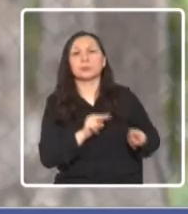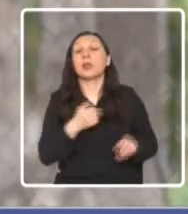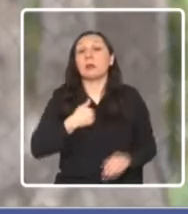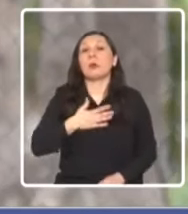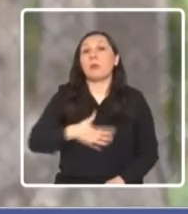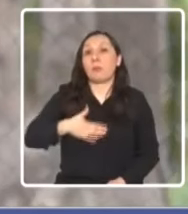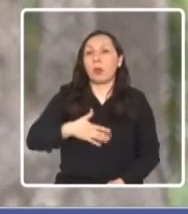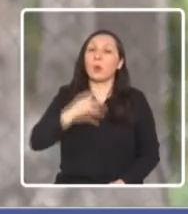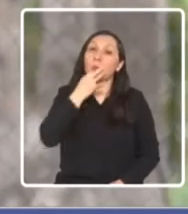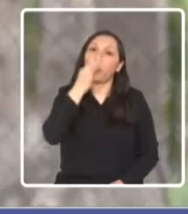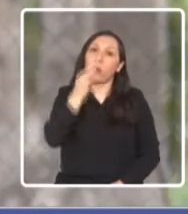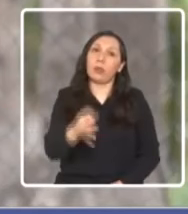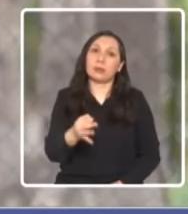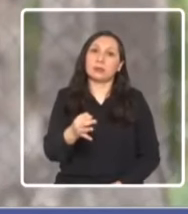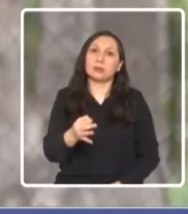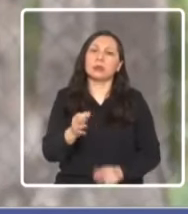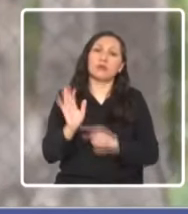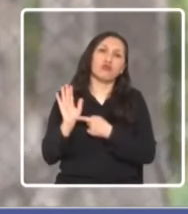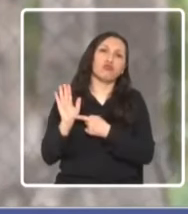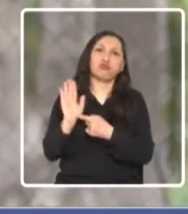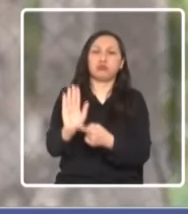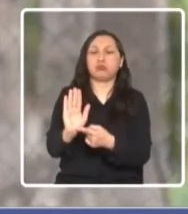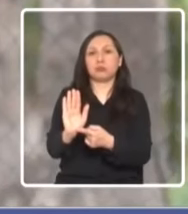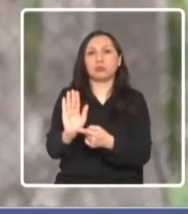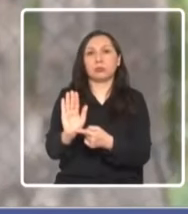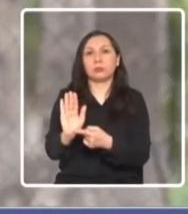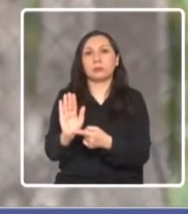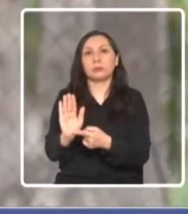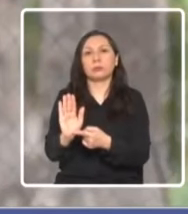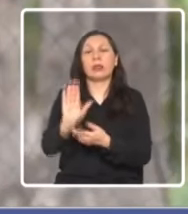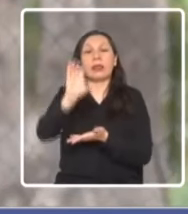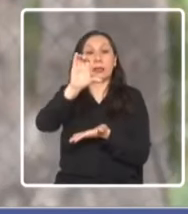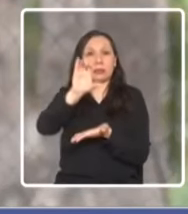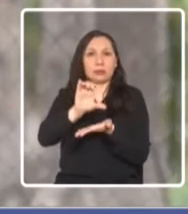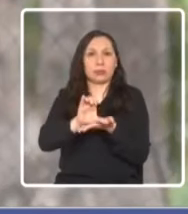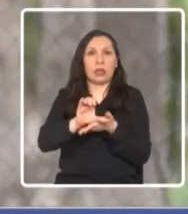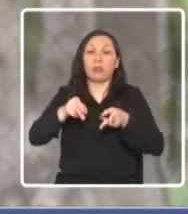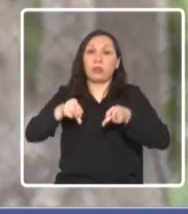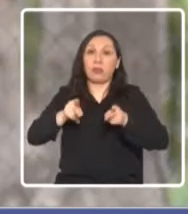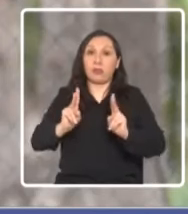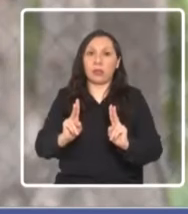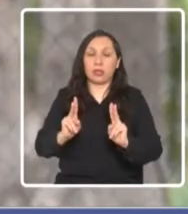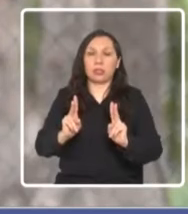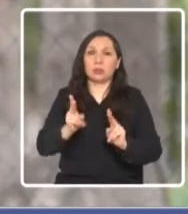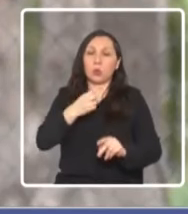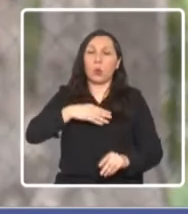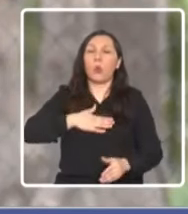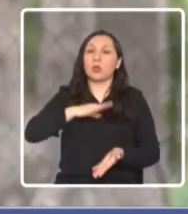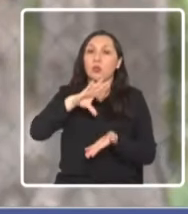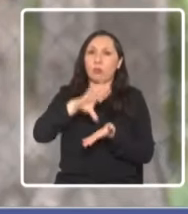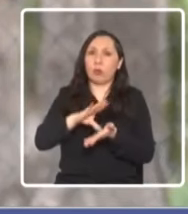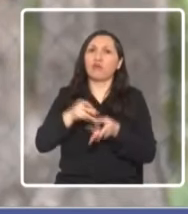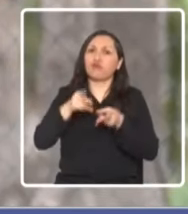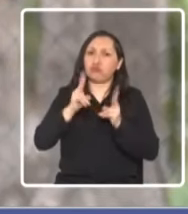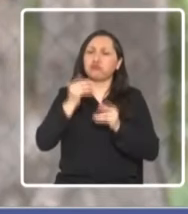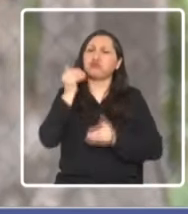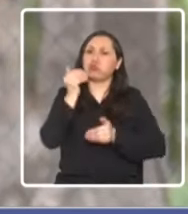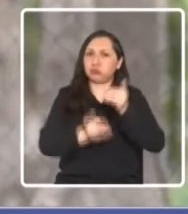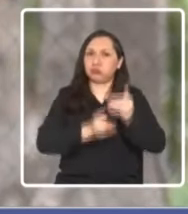Y me gustaría señalar y destacar que el Estado de Derecho en nuestro país